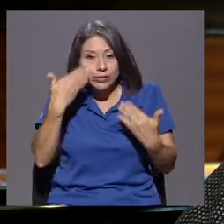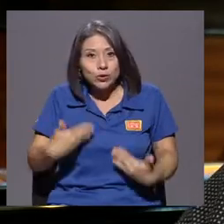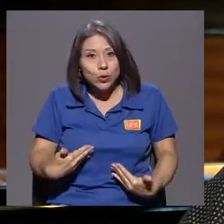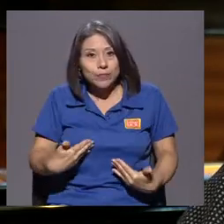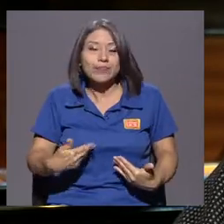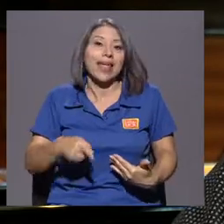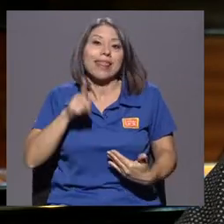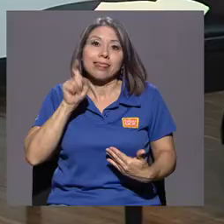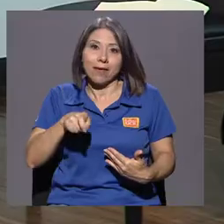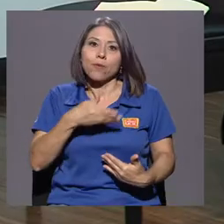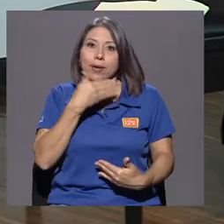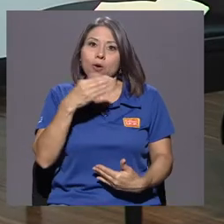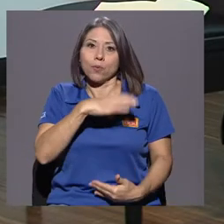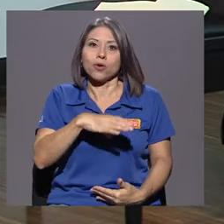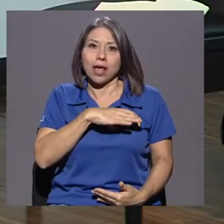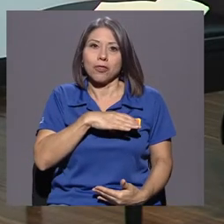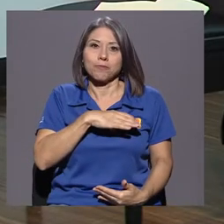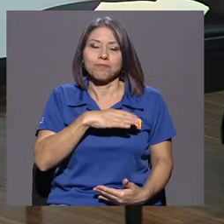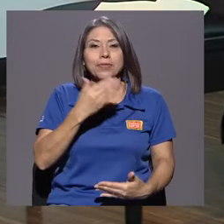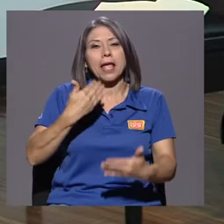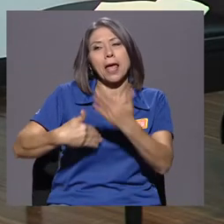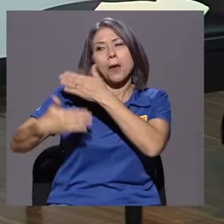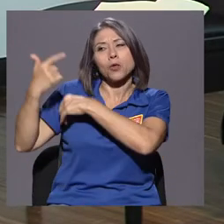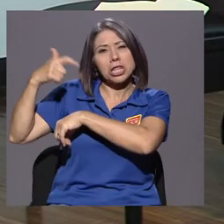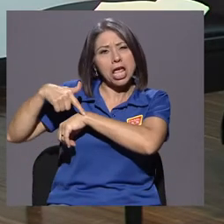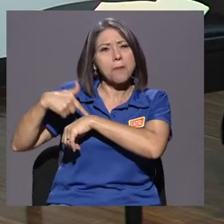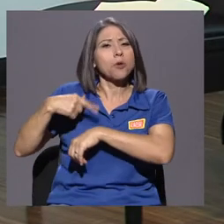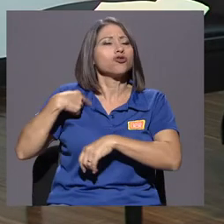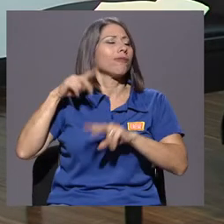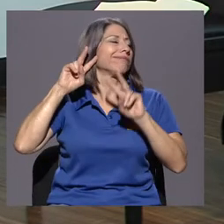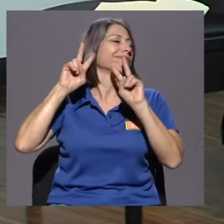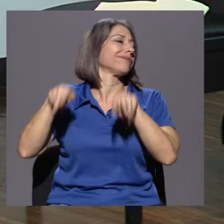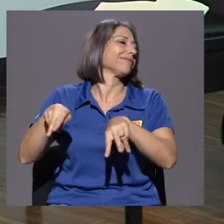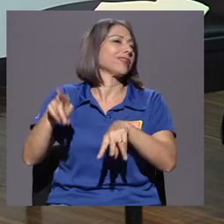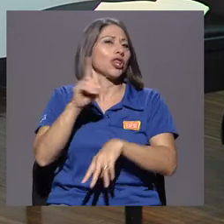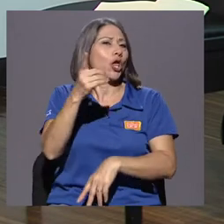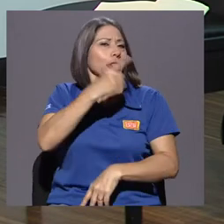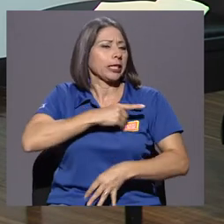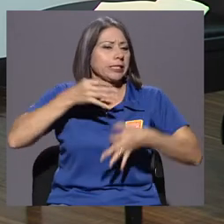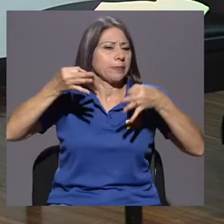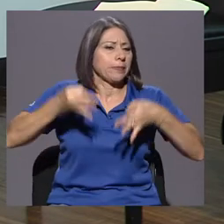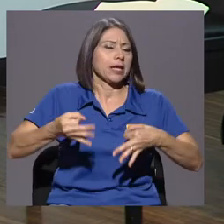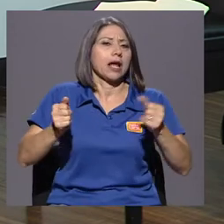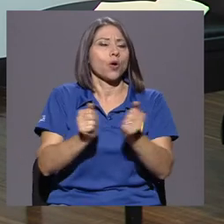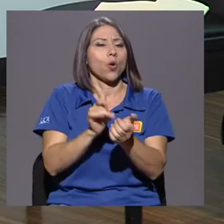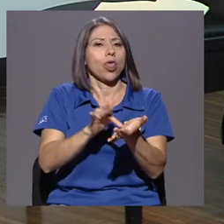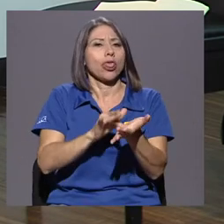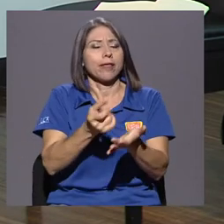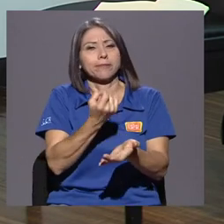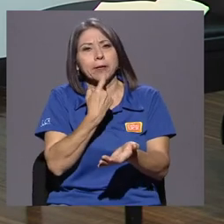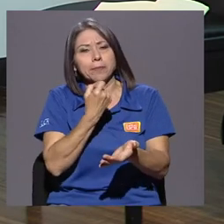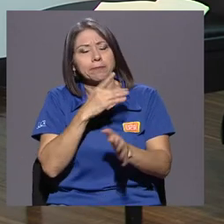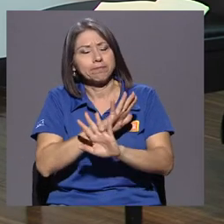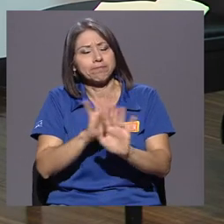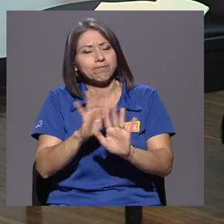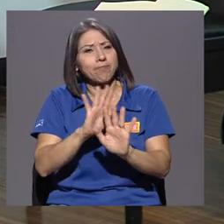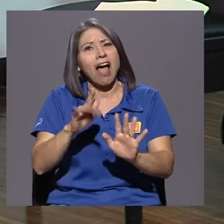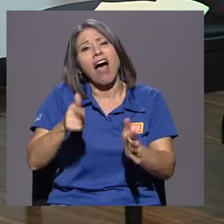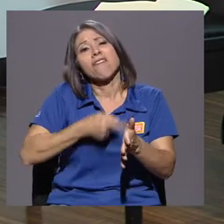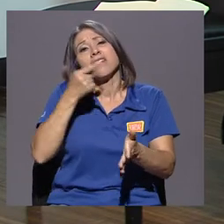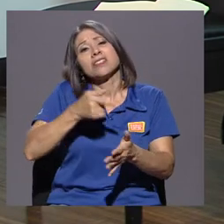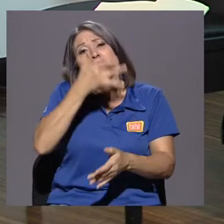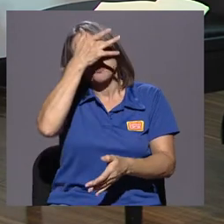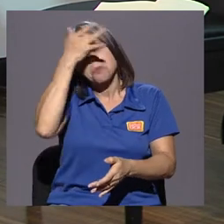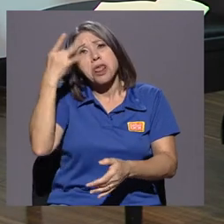que hacerme mejor portal durante el tiempo fui muy indisciplinado con el consumo de los de los fármacos y de las pastillas se me